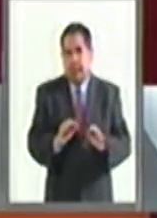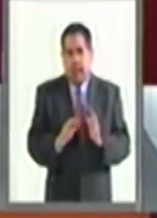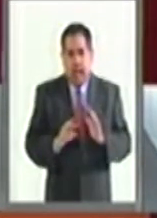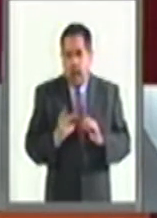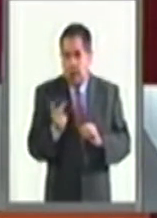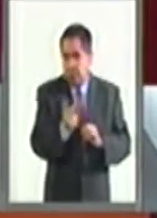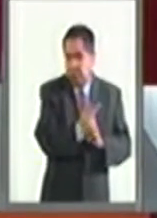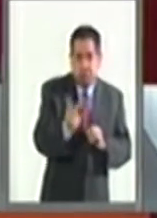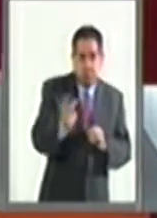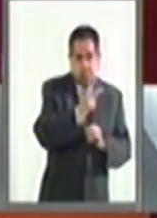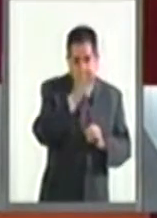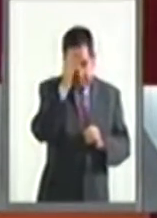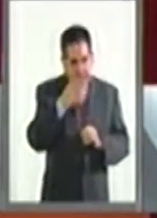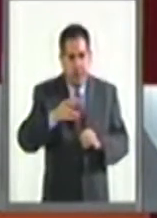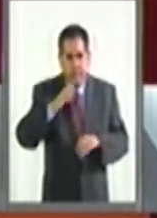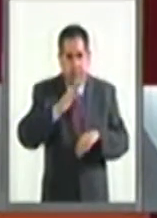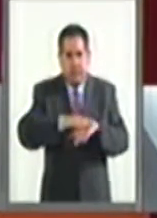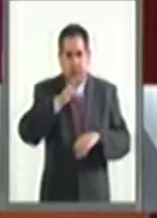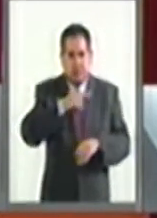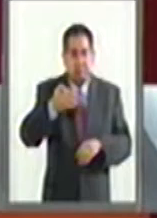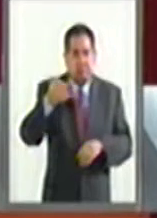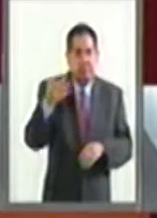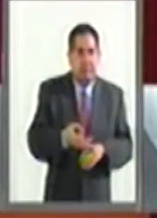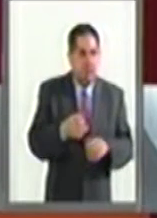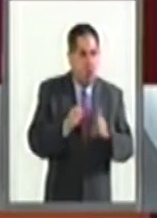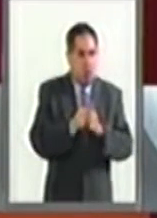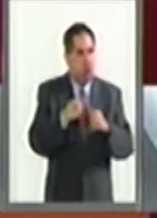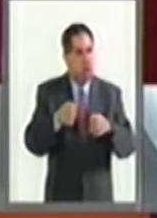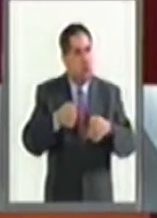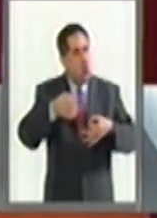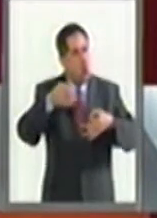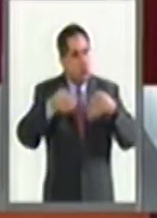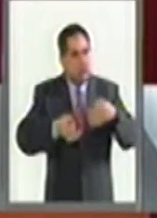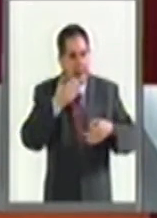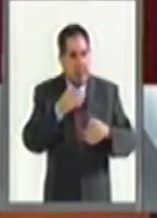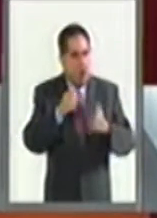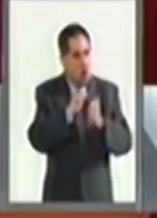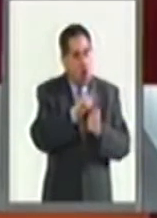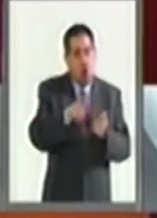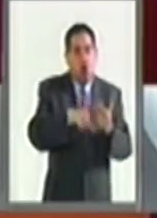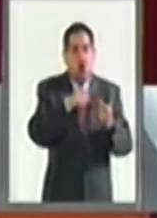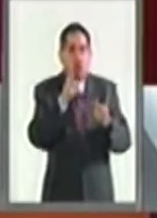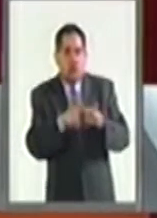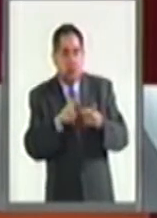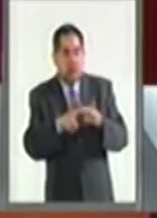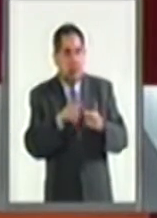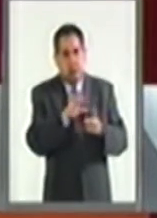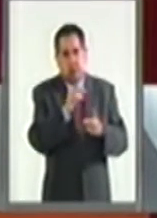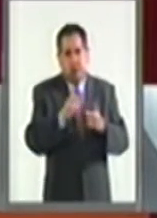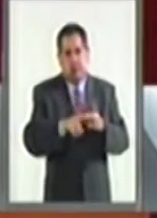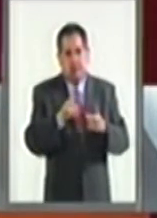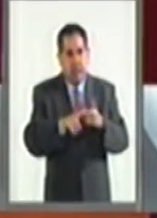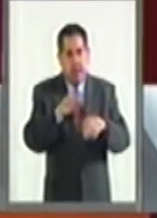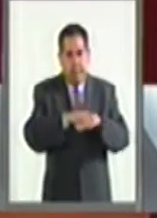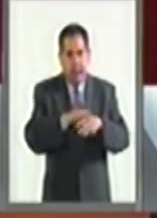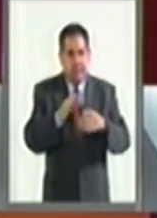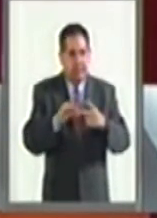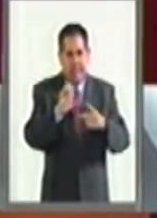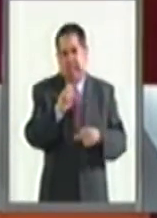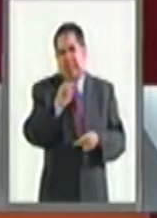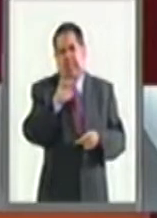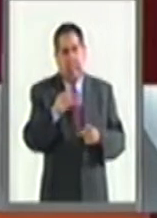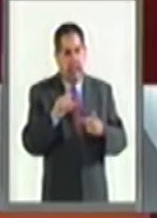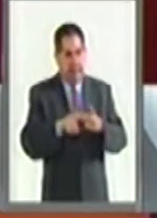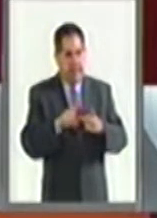efectúe de manera eficiente el sistema de justicia a través de la imparcialidad y la